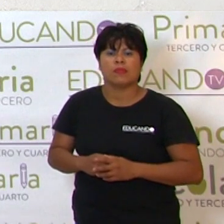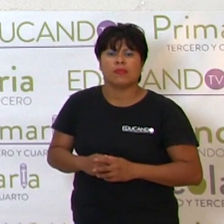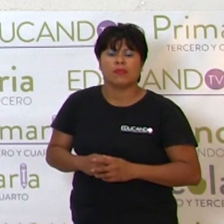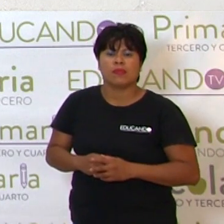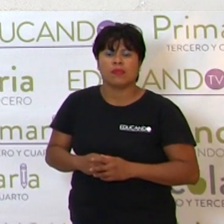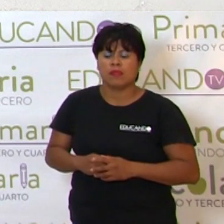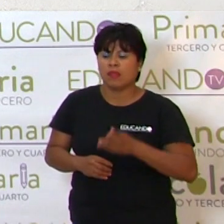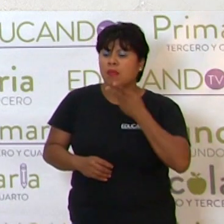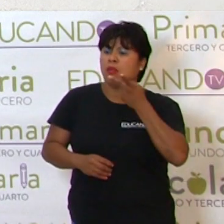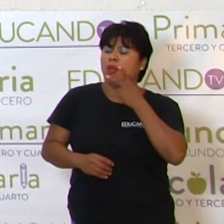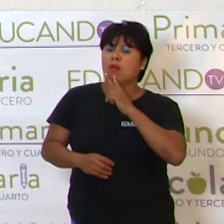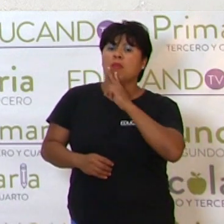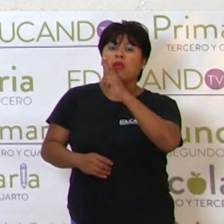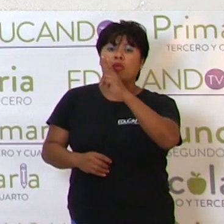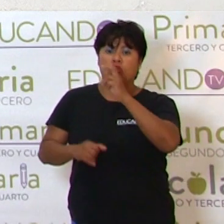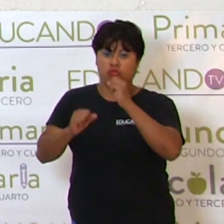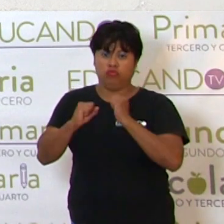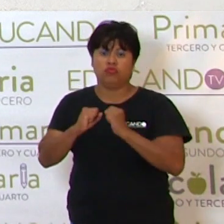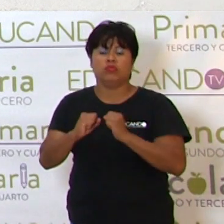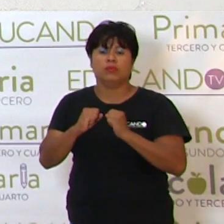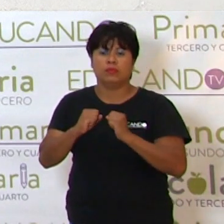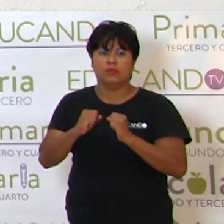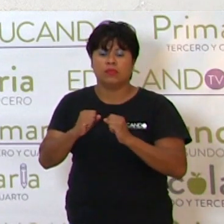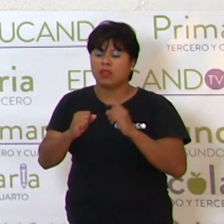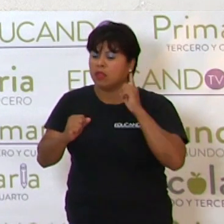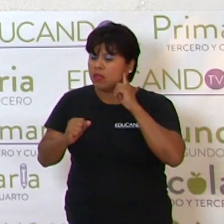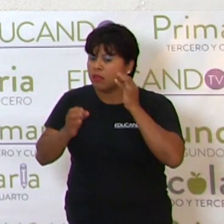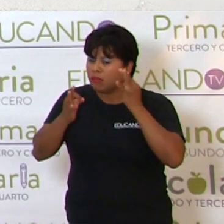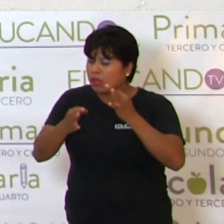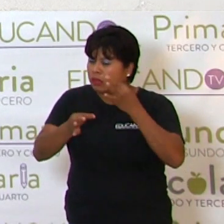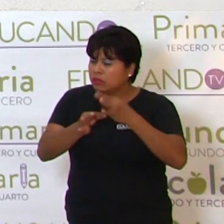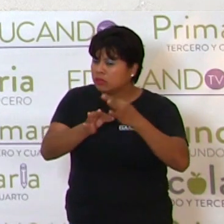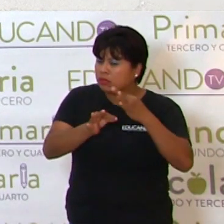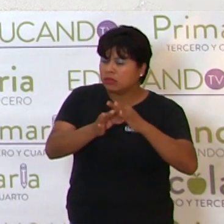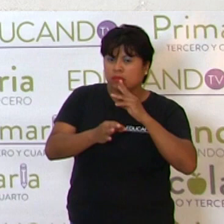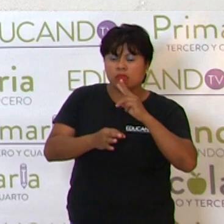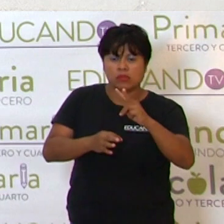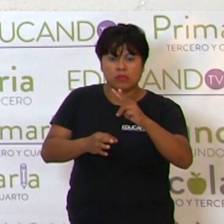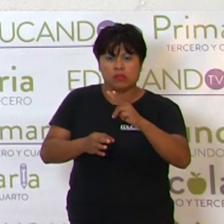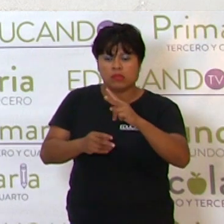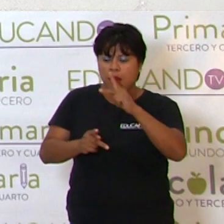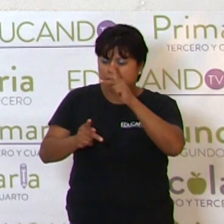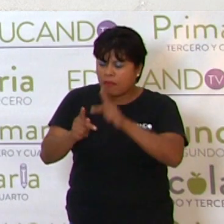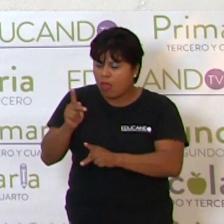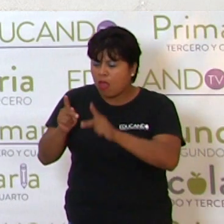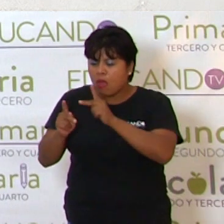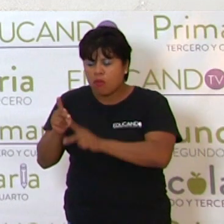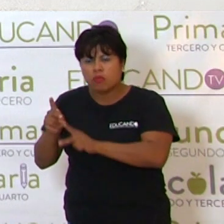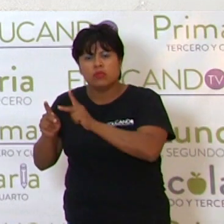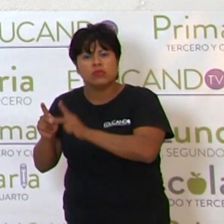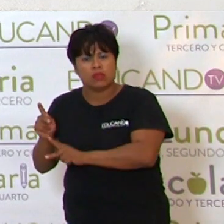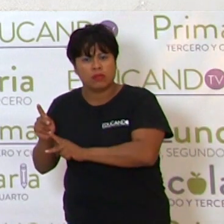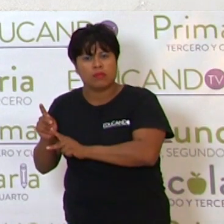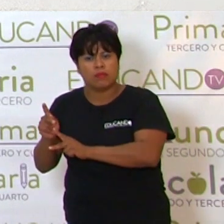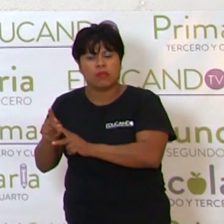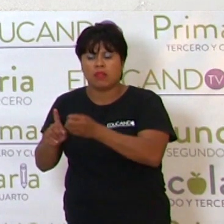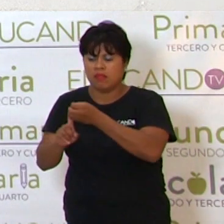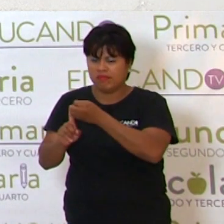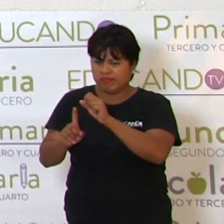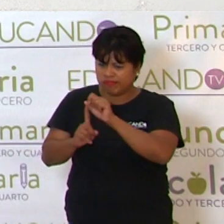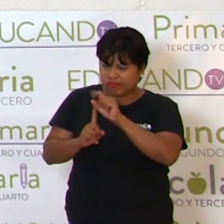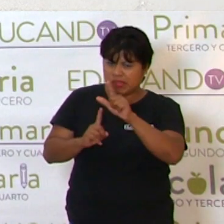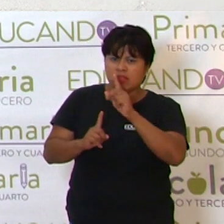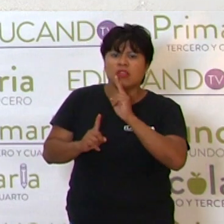la entonación, el ritmo, la pausa, la calidad